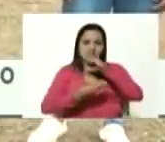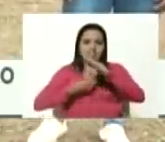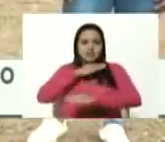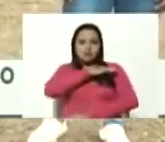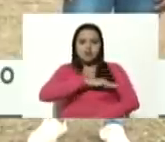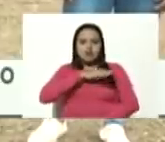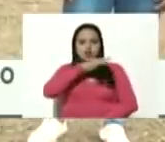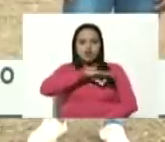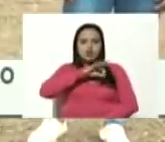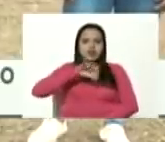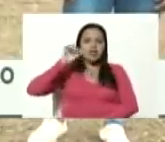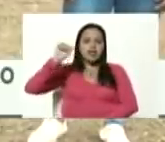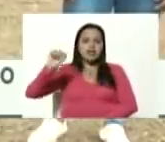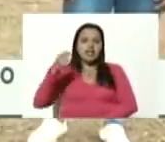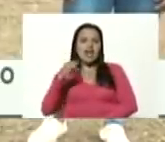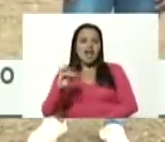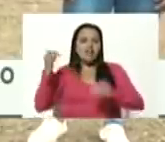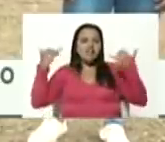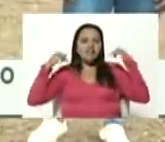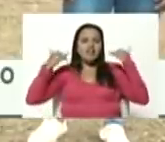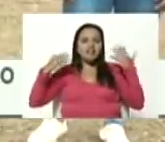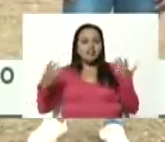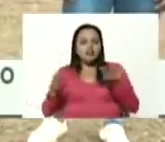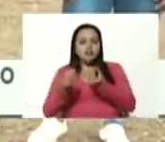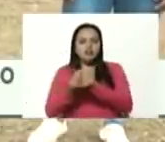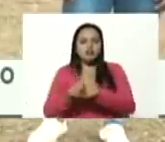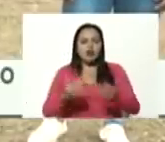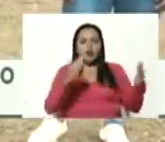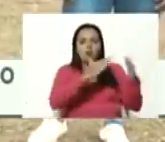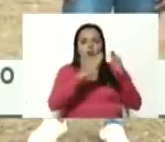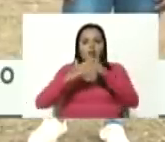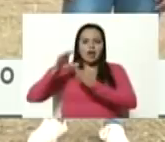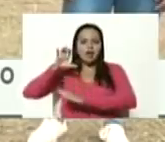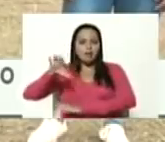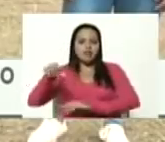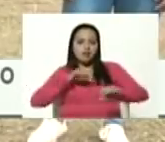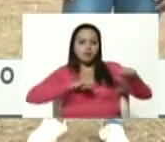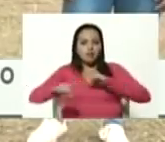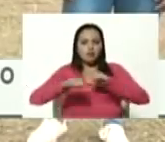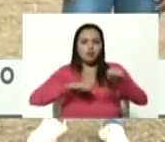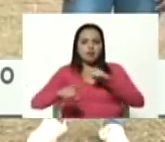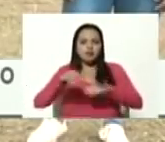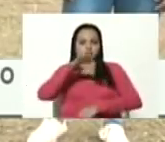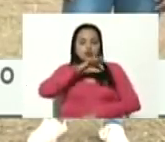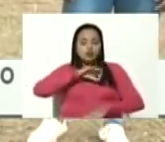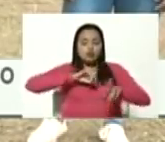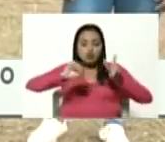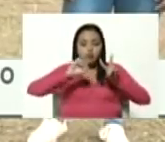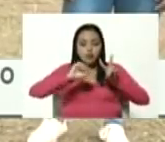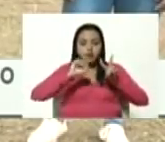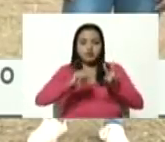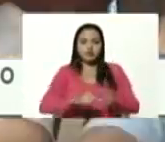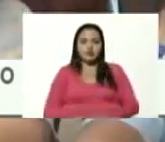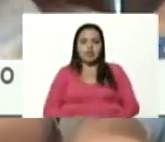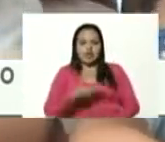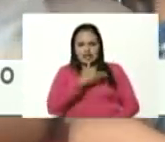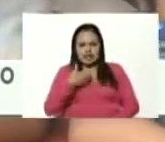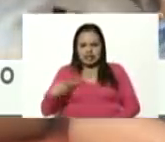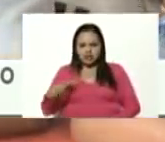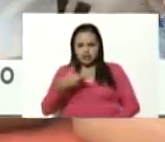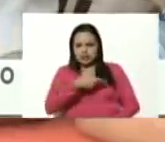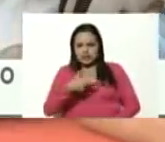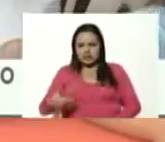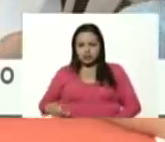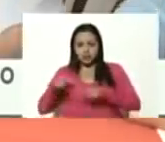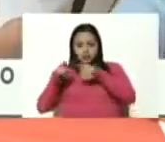emisiones socialistas. Aquí estamos de fiesta con nuestros hogares de la patria, con el movimiento Somos Venezuela. Pero yo quiero, presidente, que